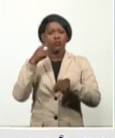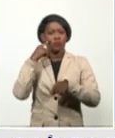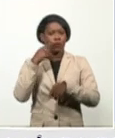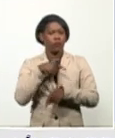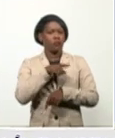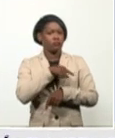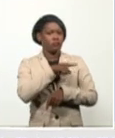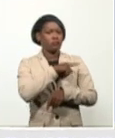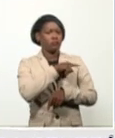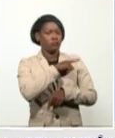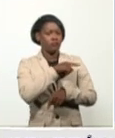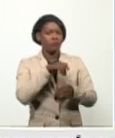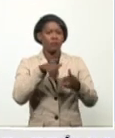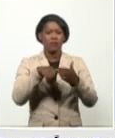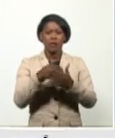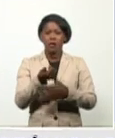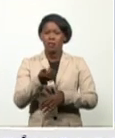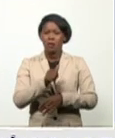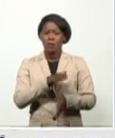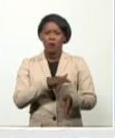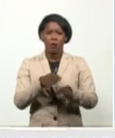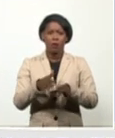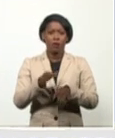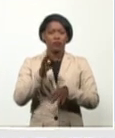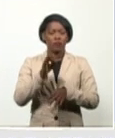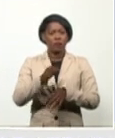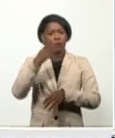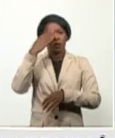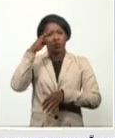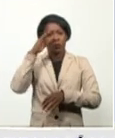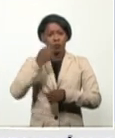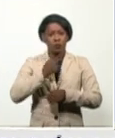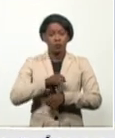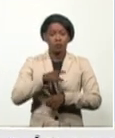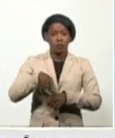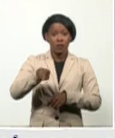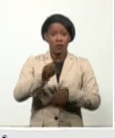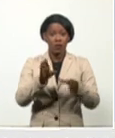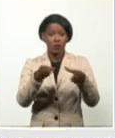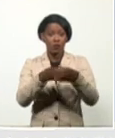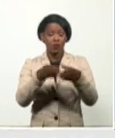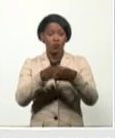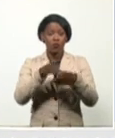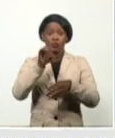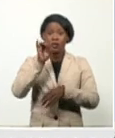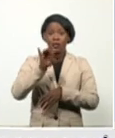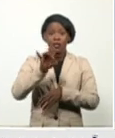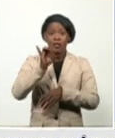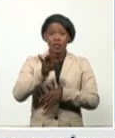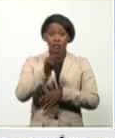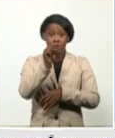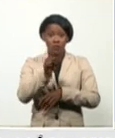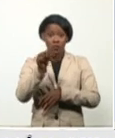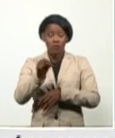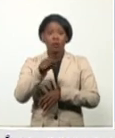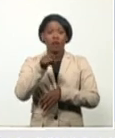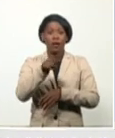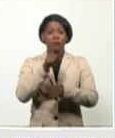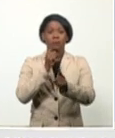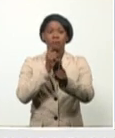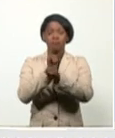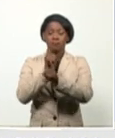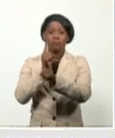10 días. De ellos, 15 son contactos de casos confirmados, el